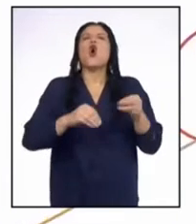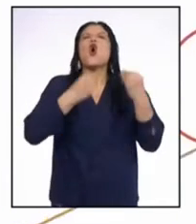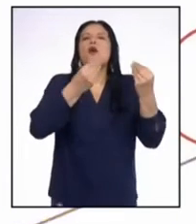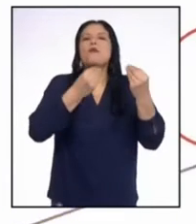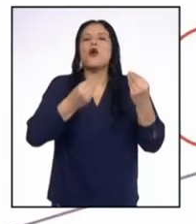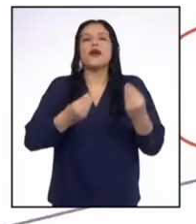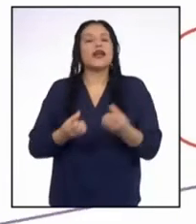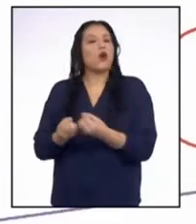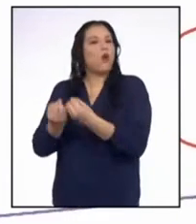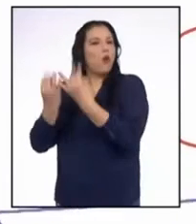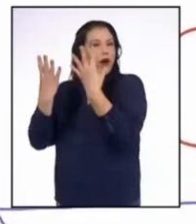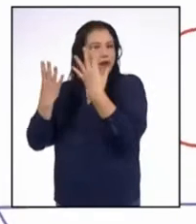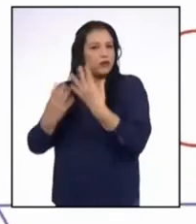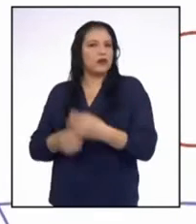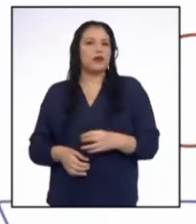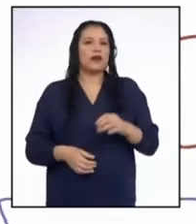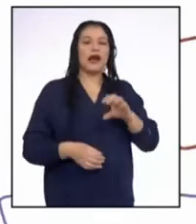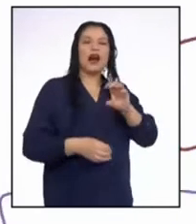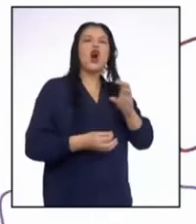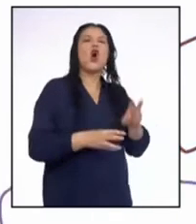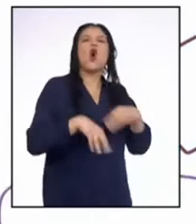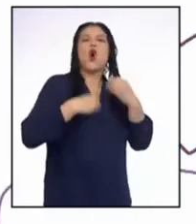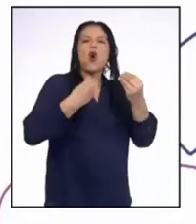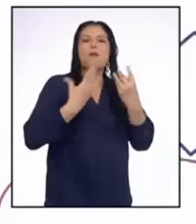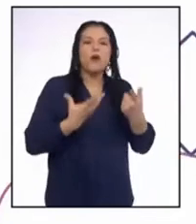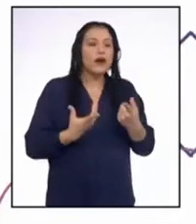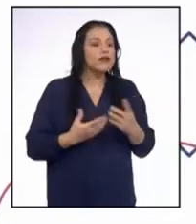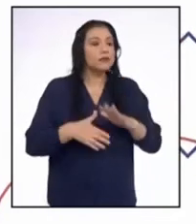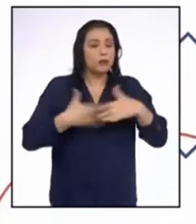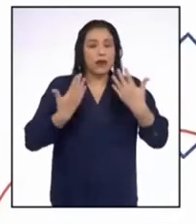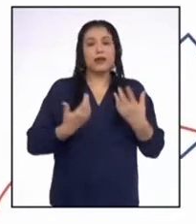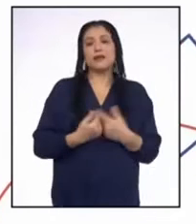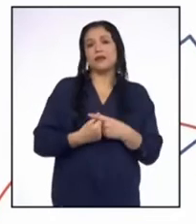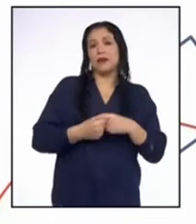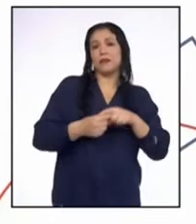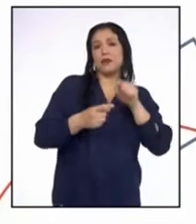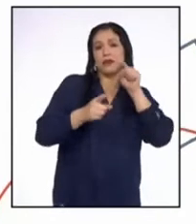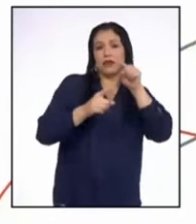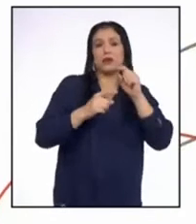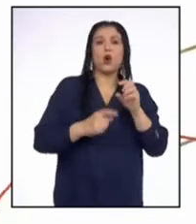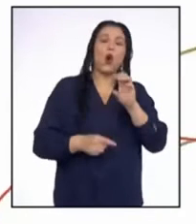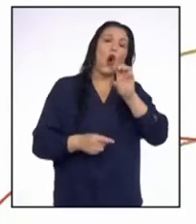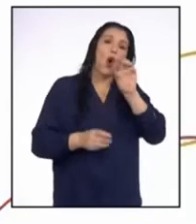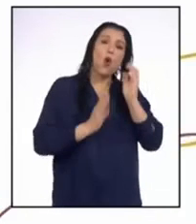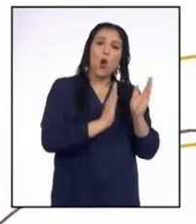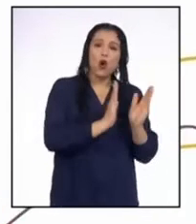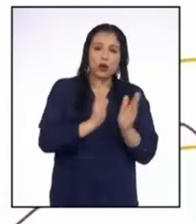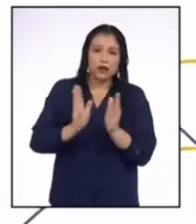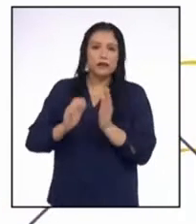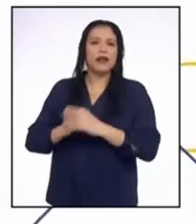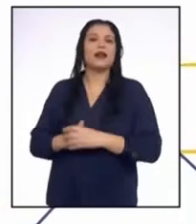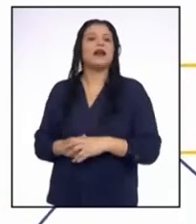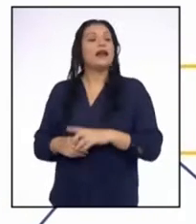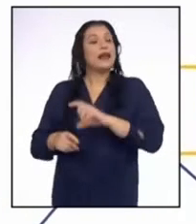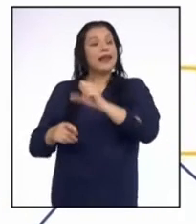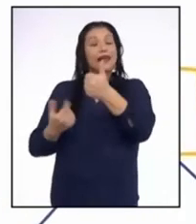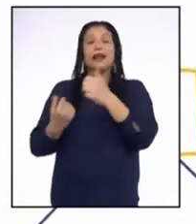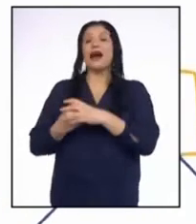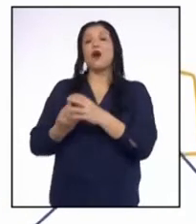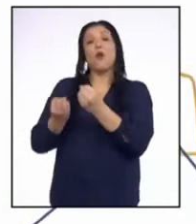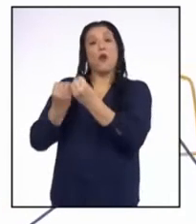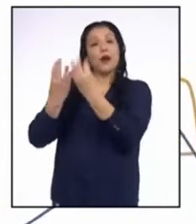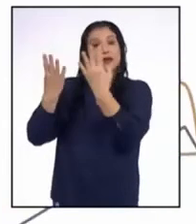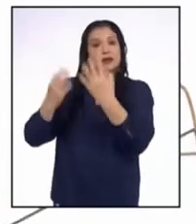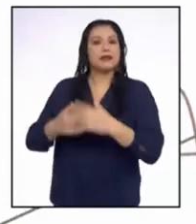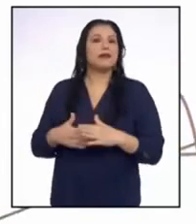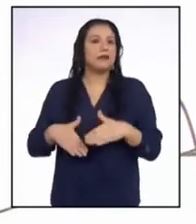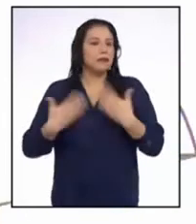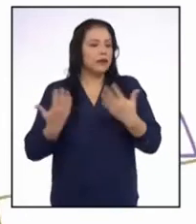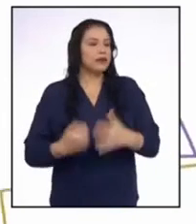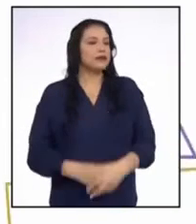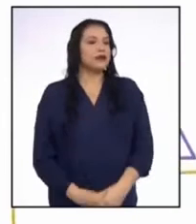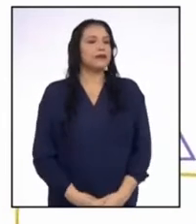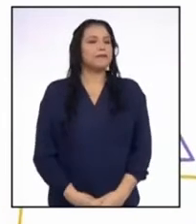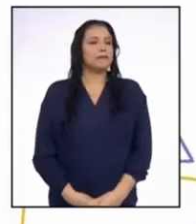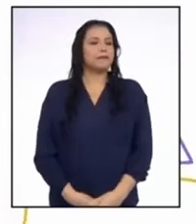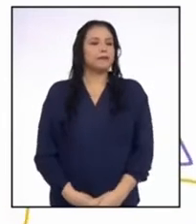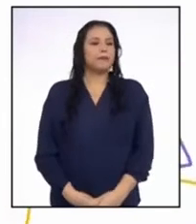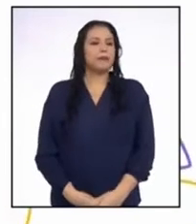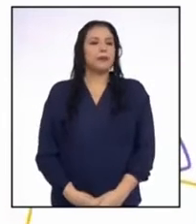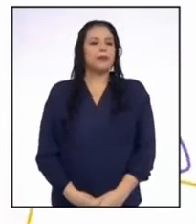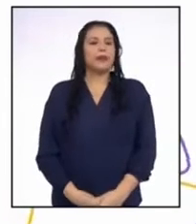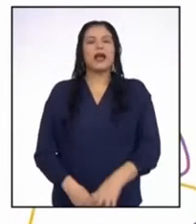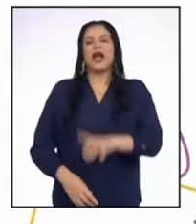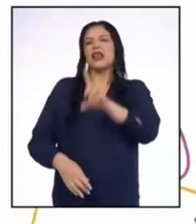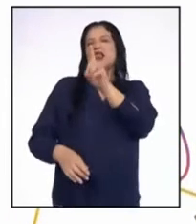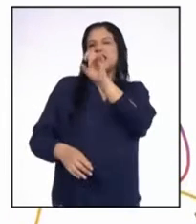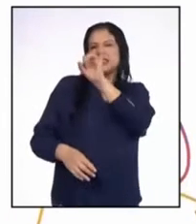La variable cualitativa, a su vez, puede ser nominal u ordinal. En el caso de la variable cuantitativa, pueden ser